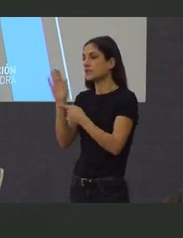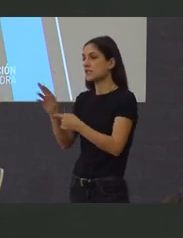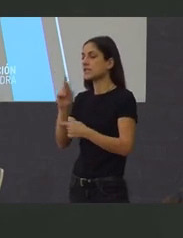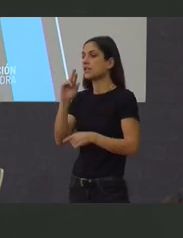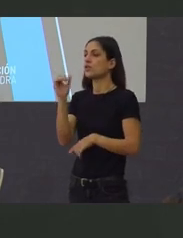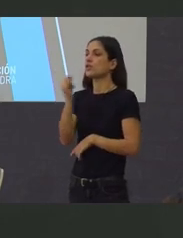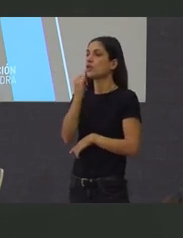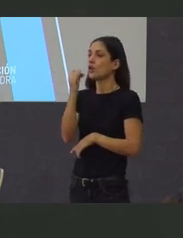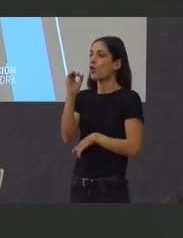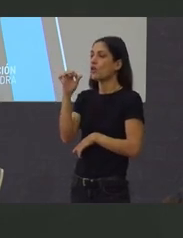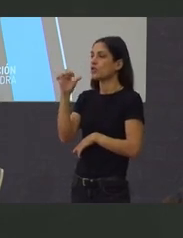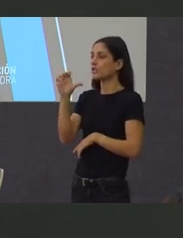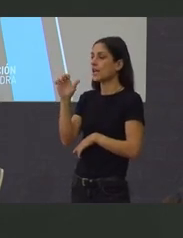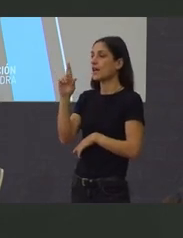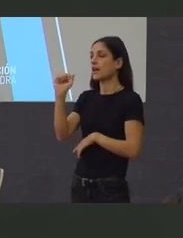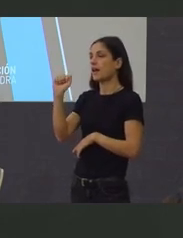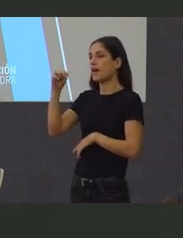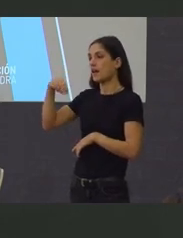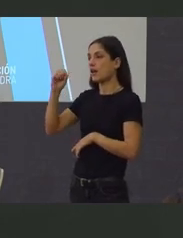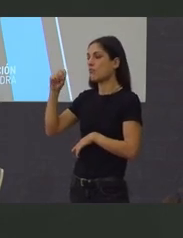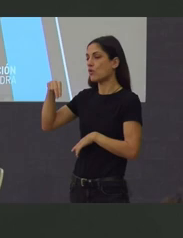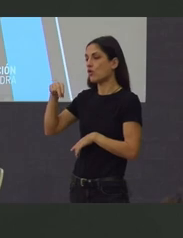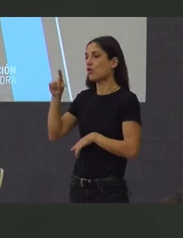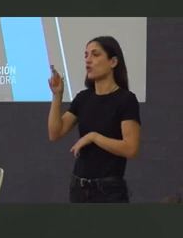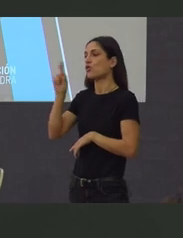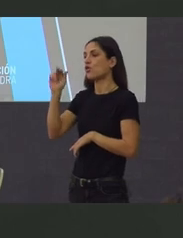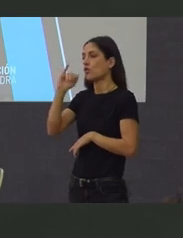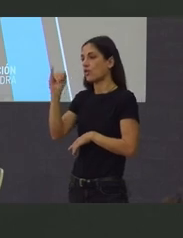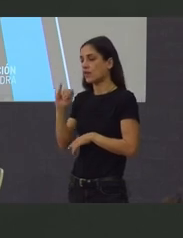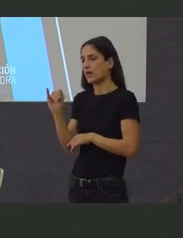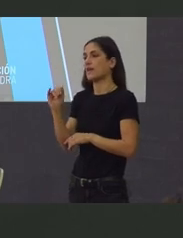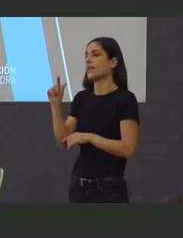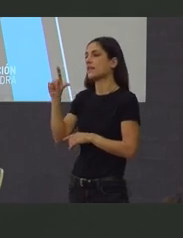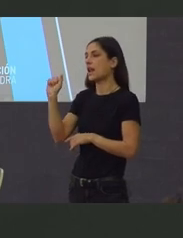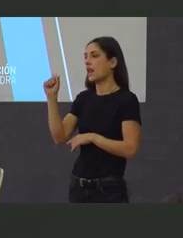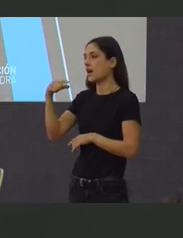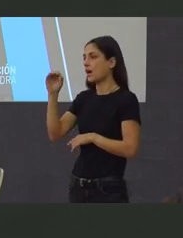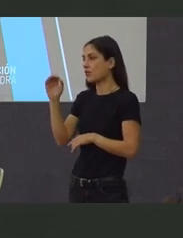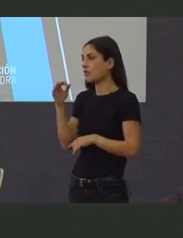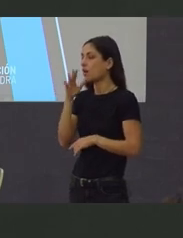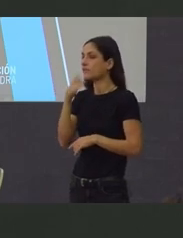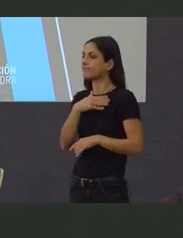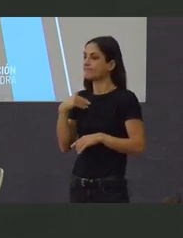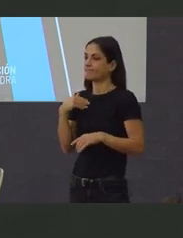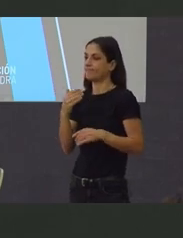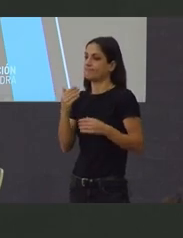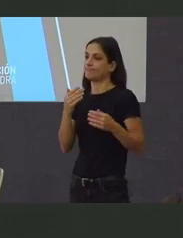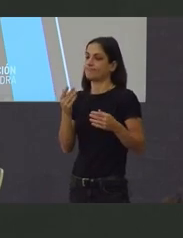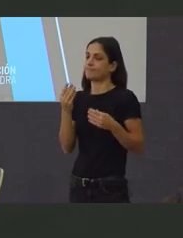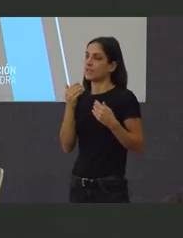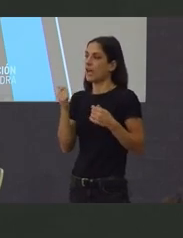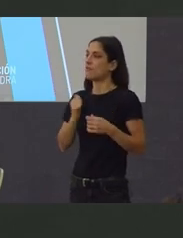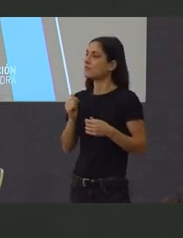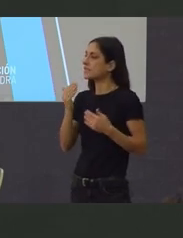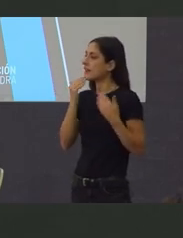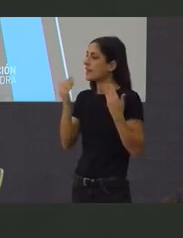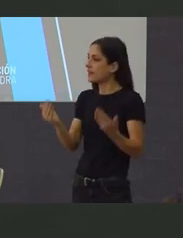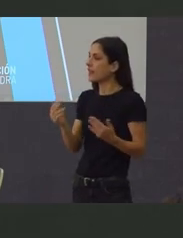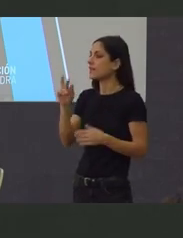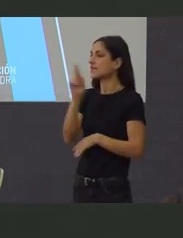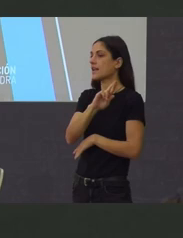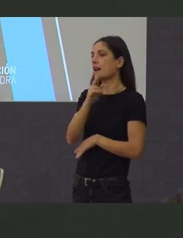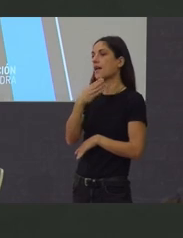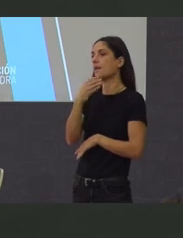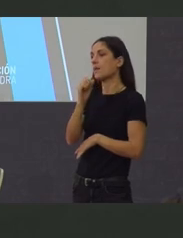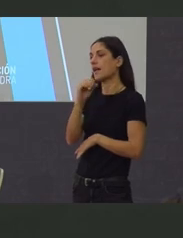Lago. Antes, non quería deixar pasar a oportunidade de sumarme os parabéns a Rebeca Quintáns por a súa